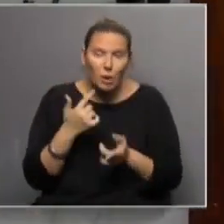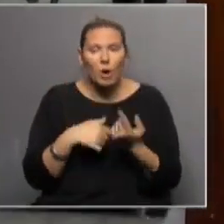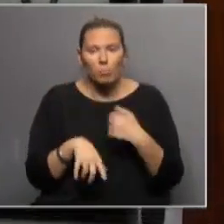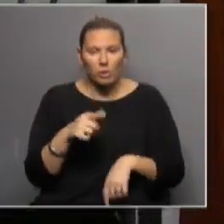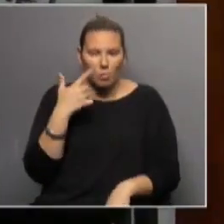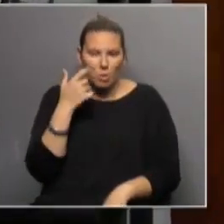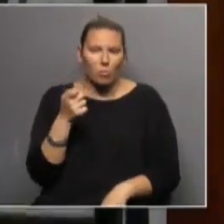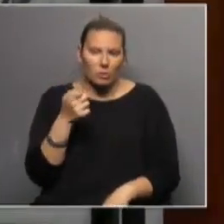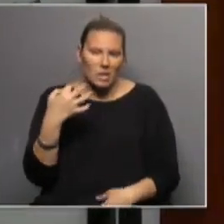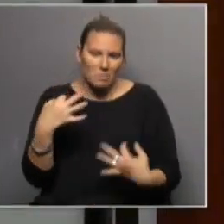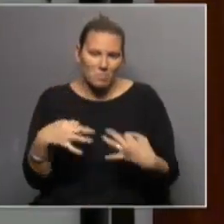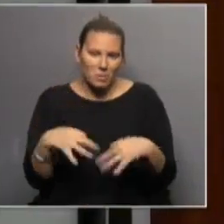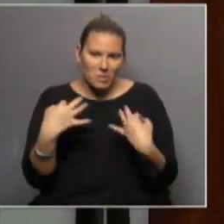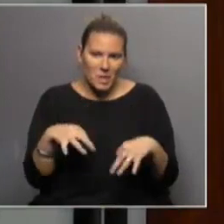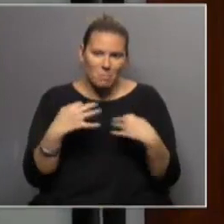que está muy bien.